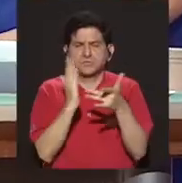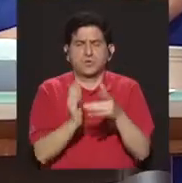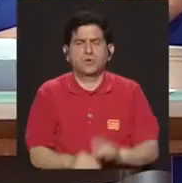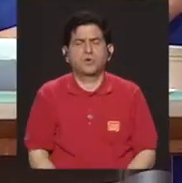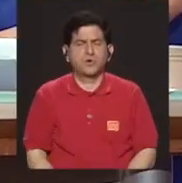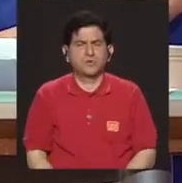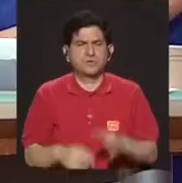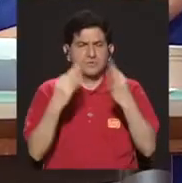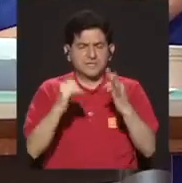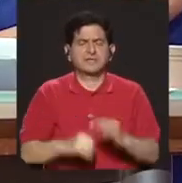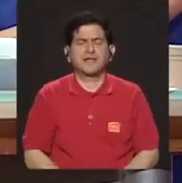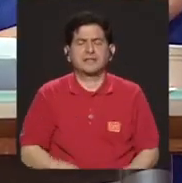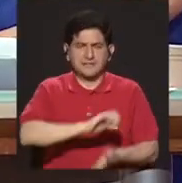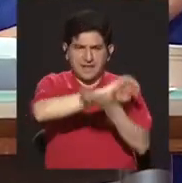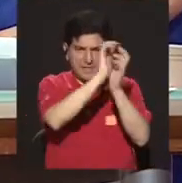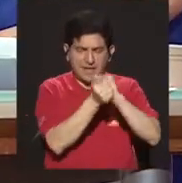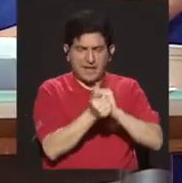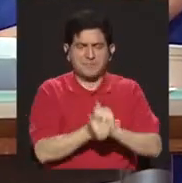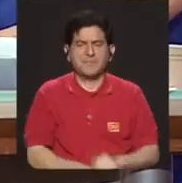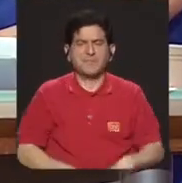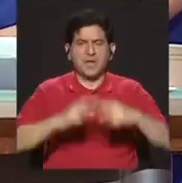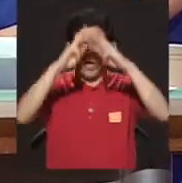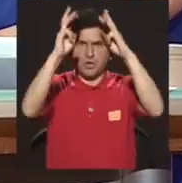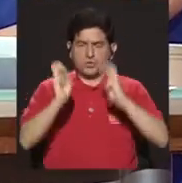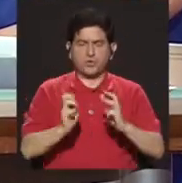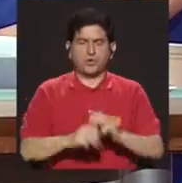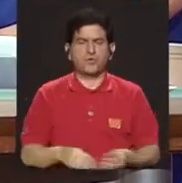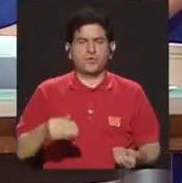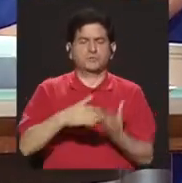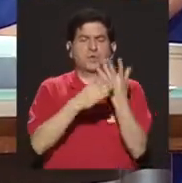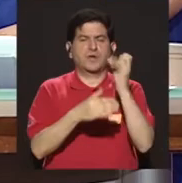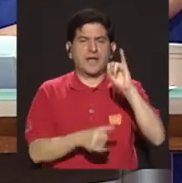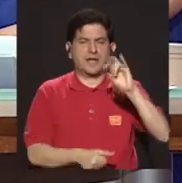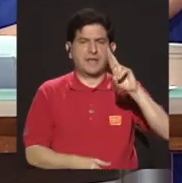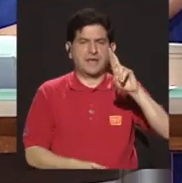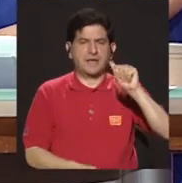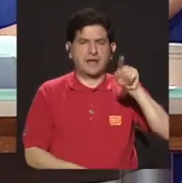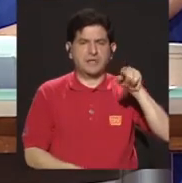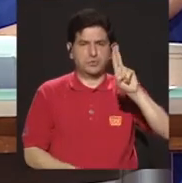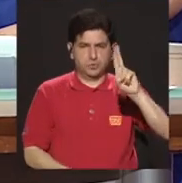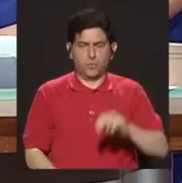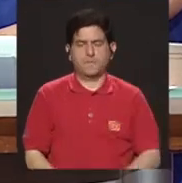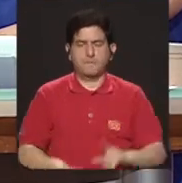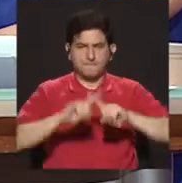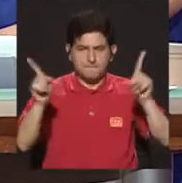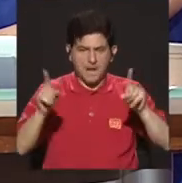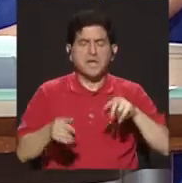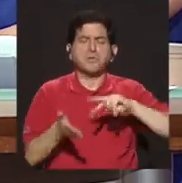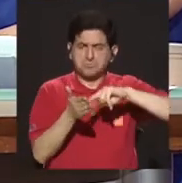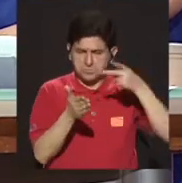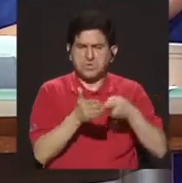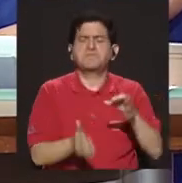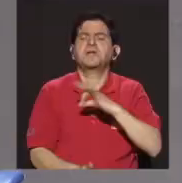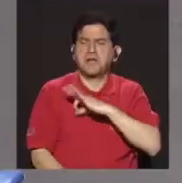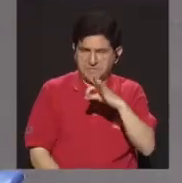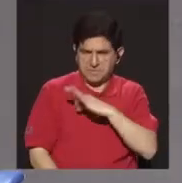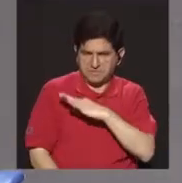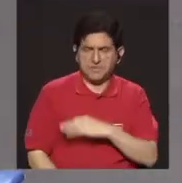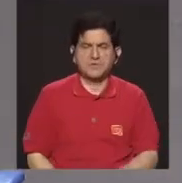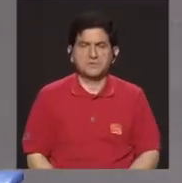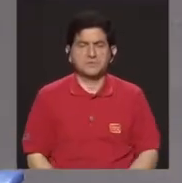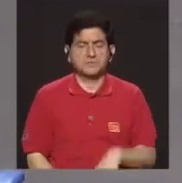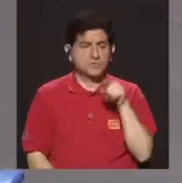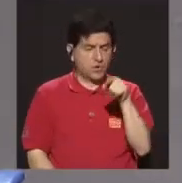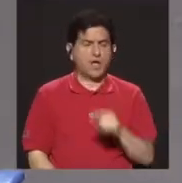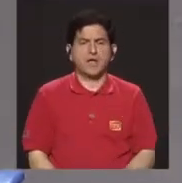mover las pruebas del ir a su a otros puntos pero a partir de eso en un principio van a ser beneficios van a poder transmitir